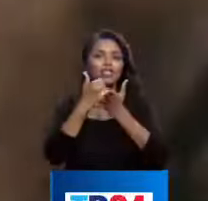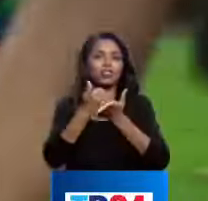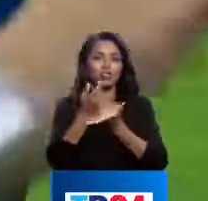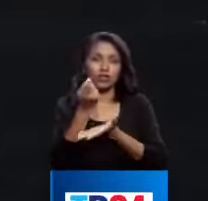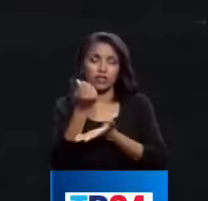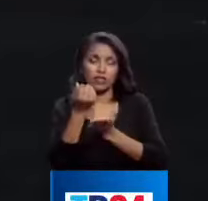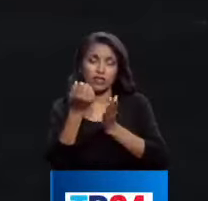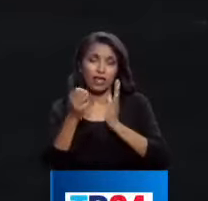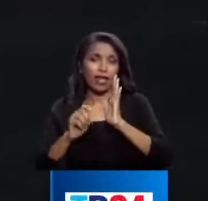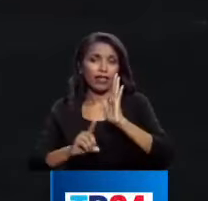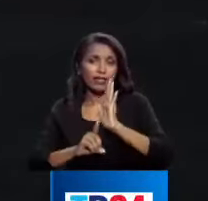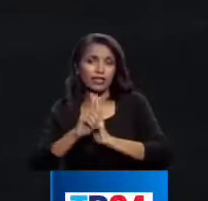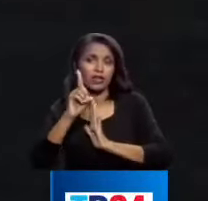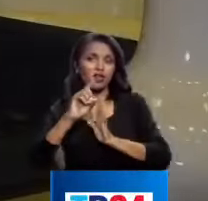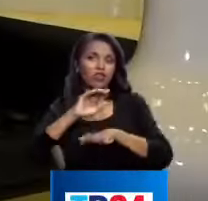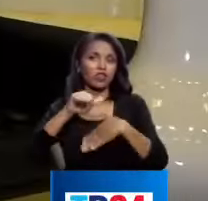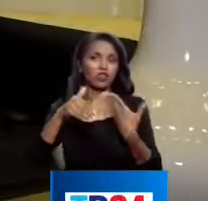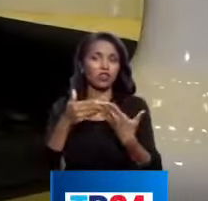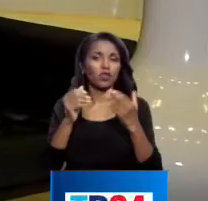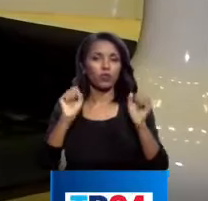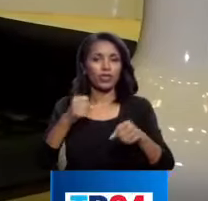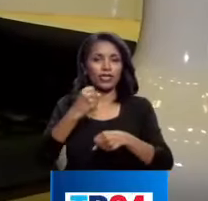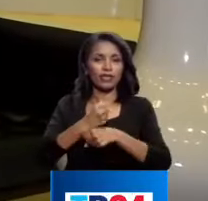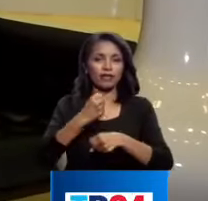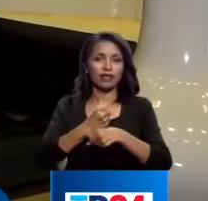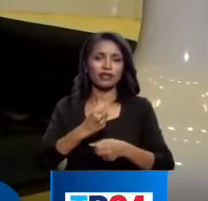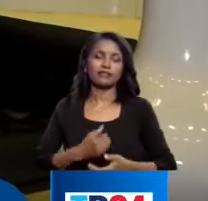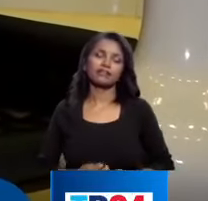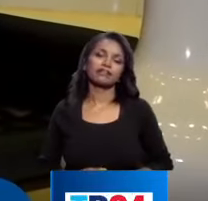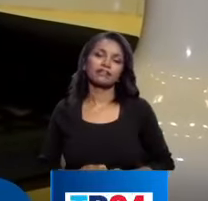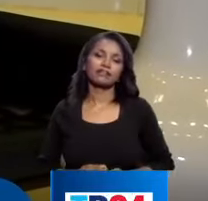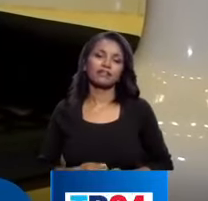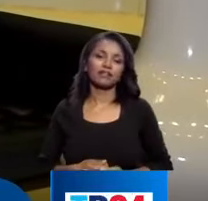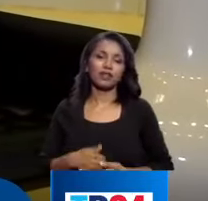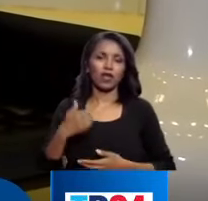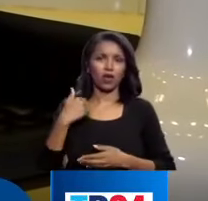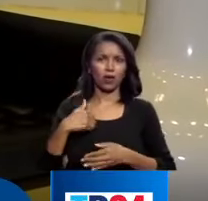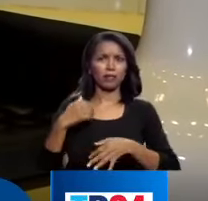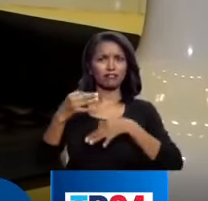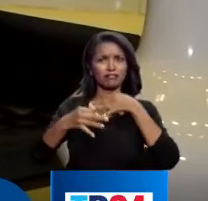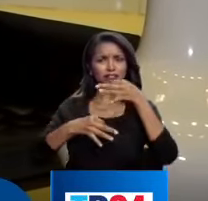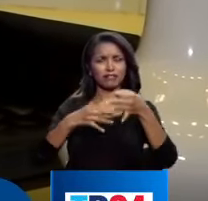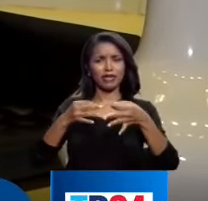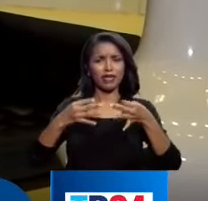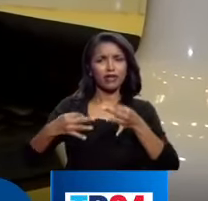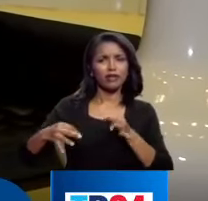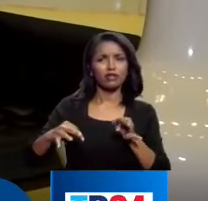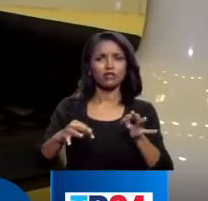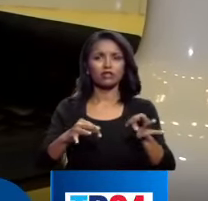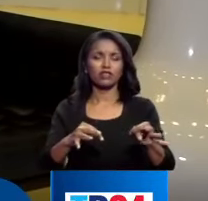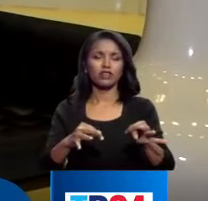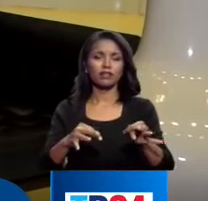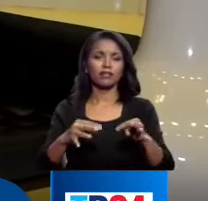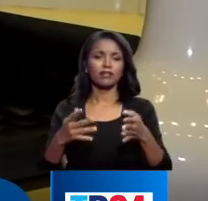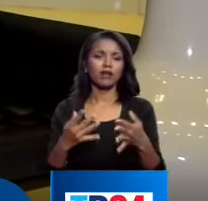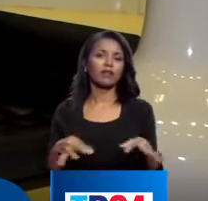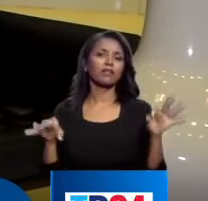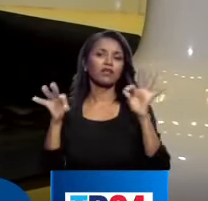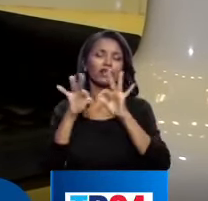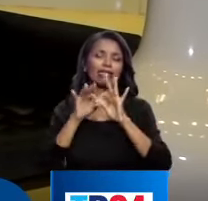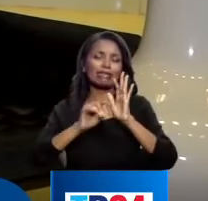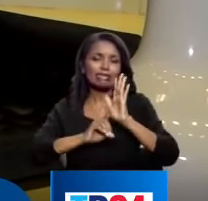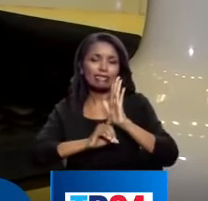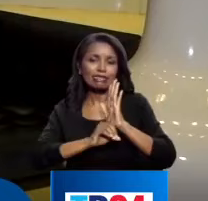crea oportunidades para todos. El turismo representa el desarrollo que está logrando darle